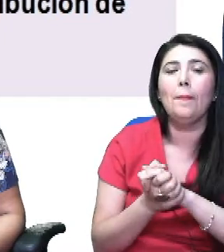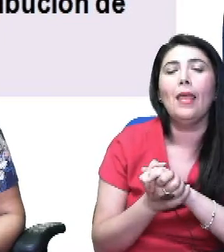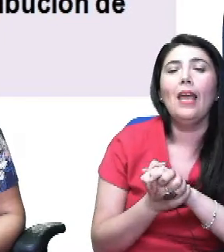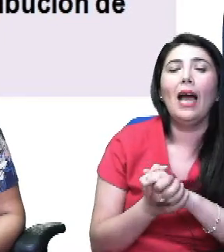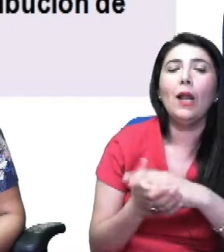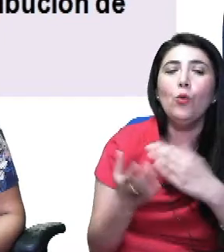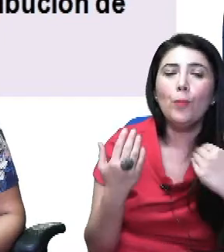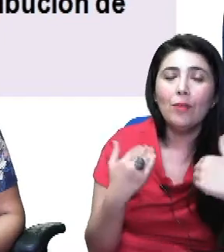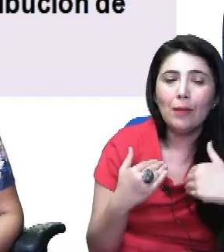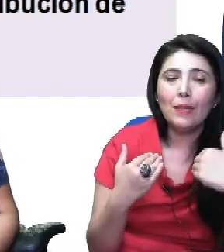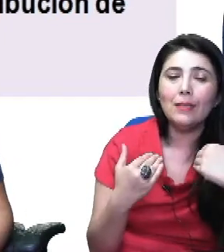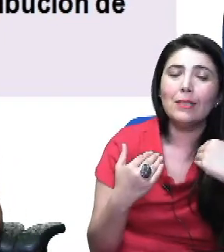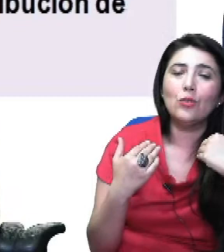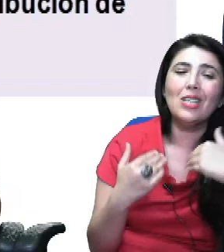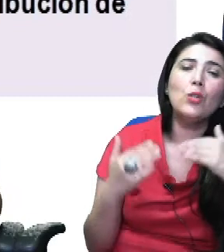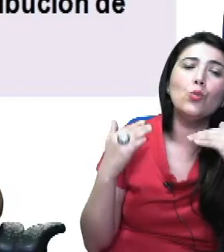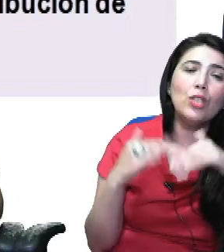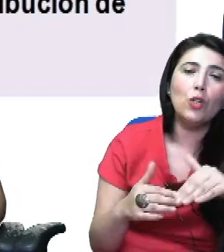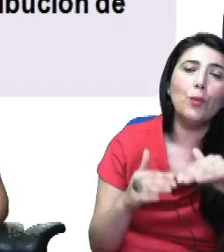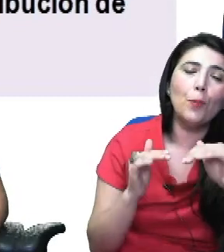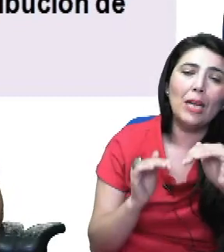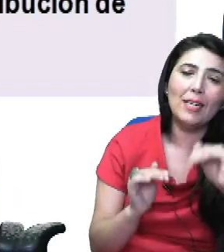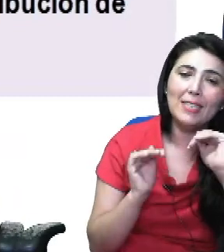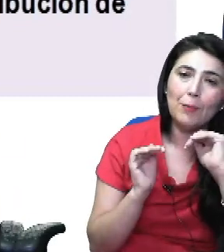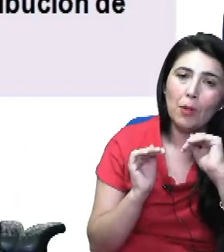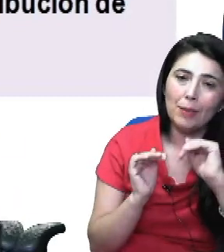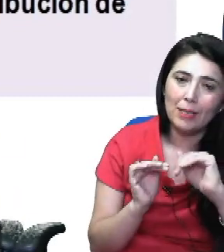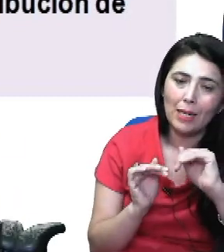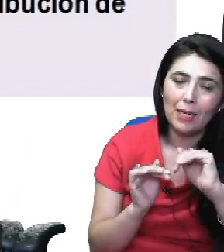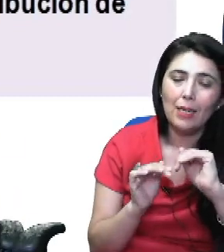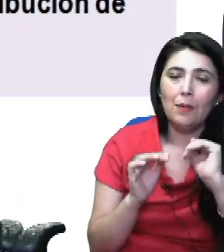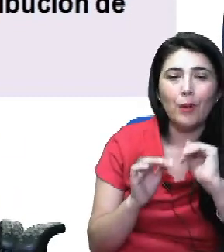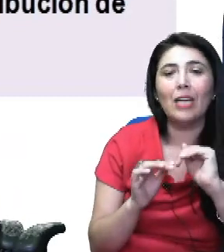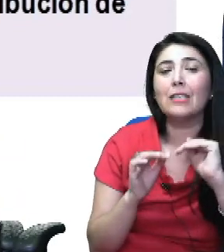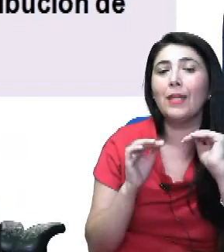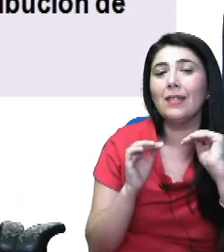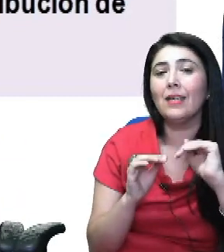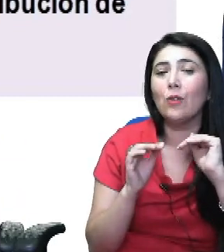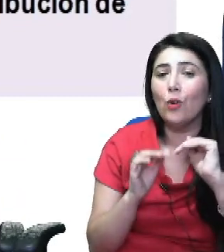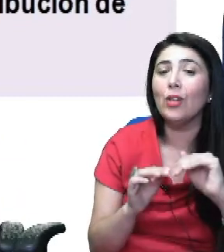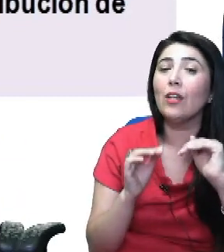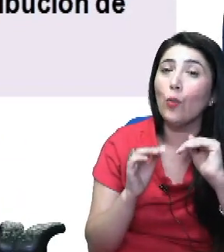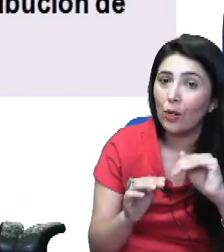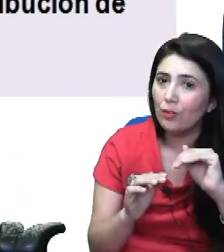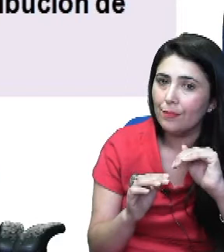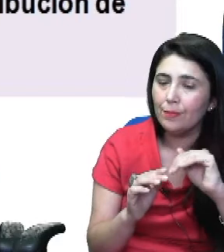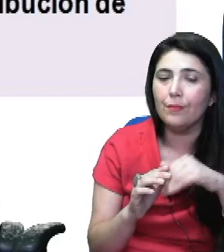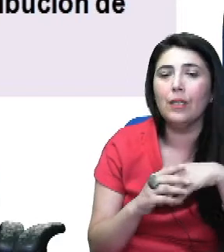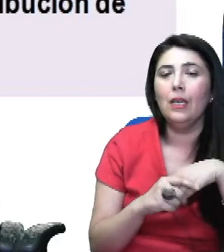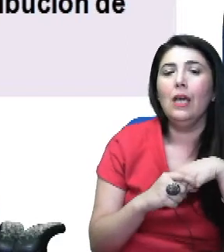¿sí? Algunos problemas que son inducidos por la emergencia probablemente tal, bueno, la experiencia de dolor y de